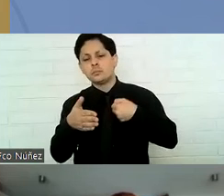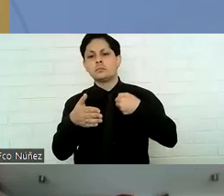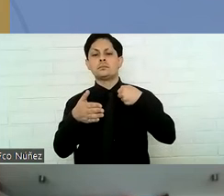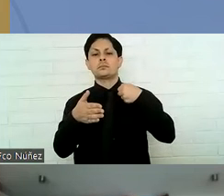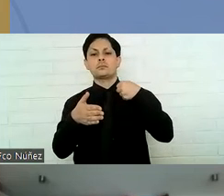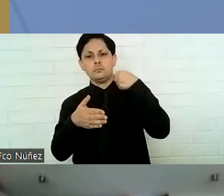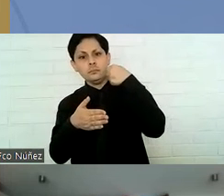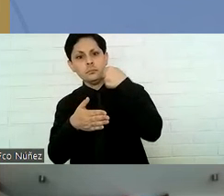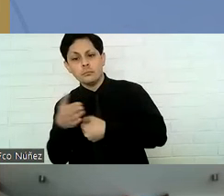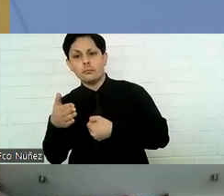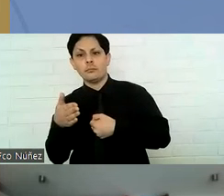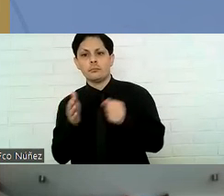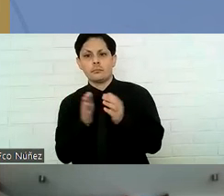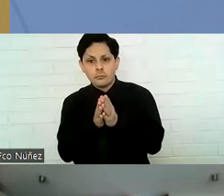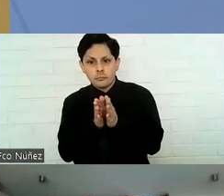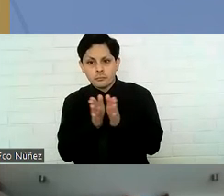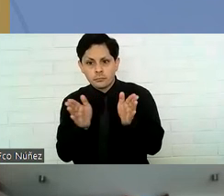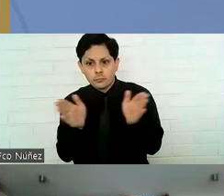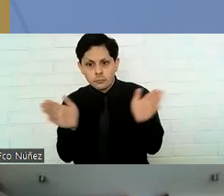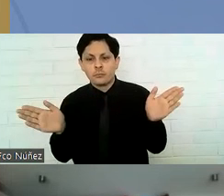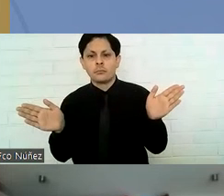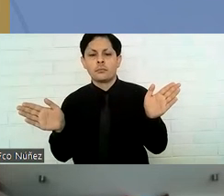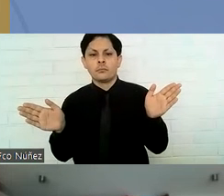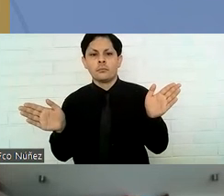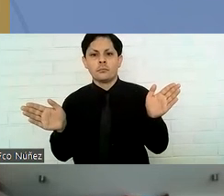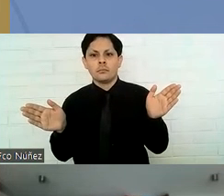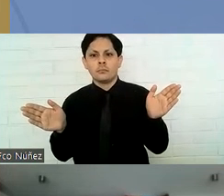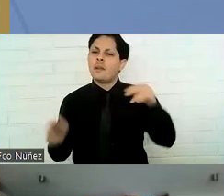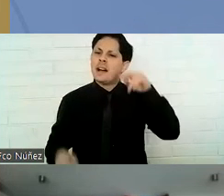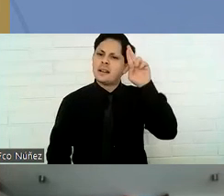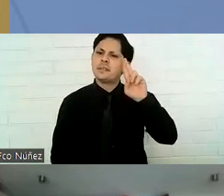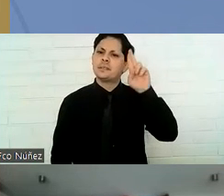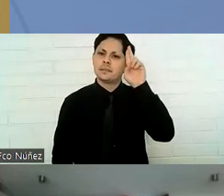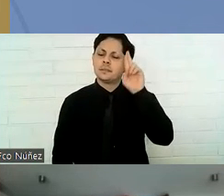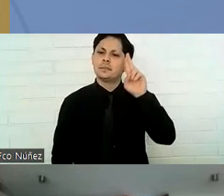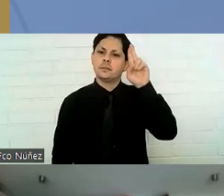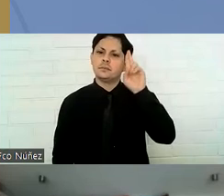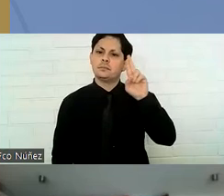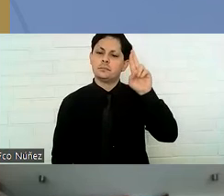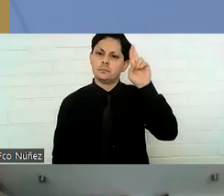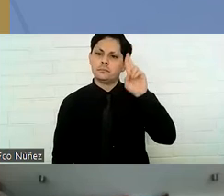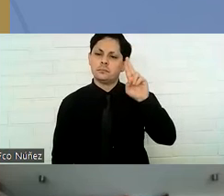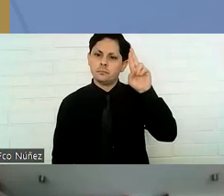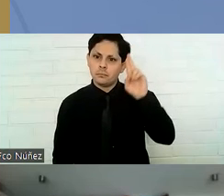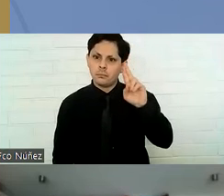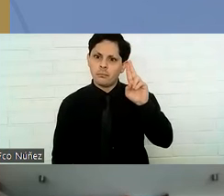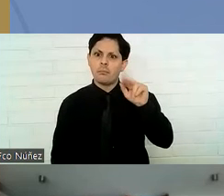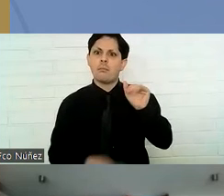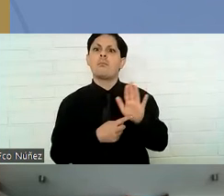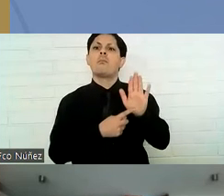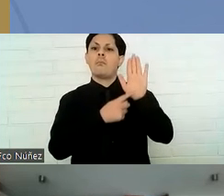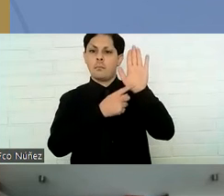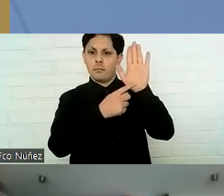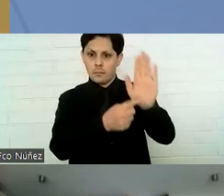instituciones se abran a la flexibilidad y a repensar sus modos de hacer y dar lugar a la autoría de